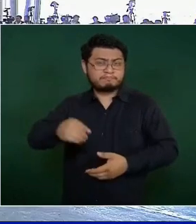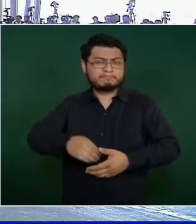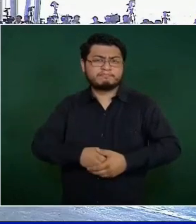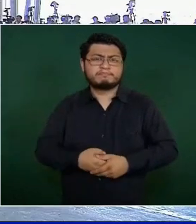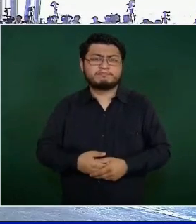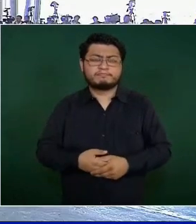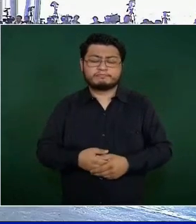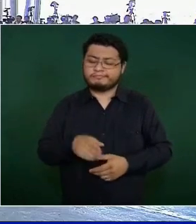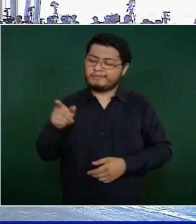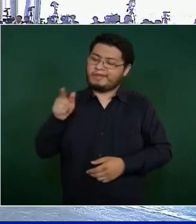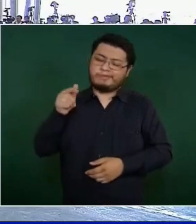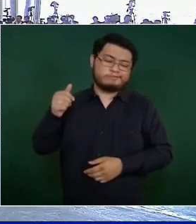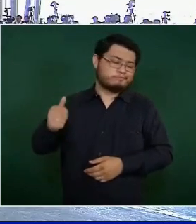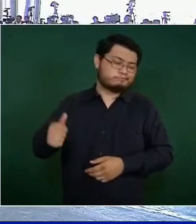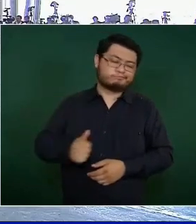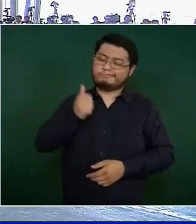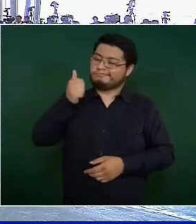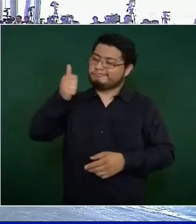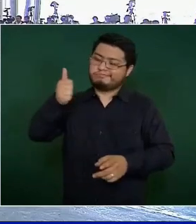molestos